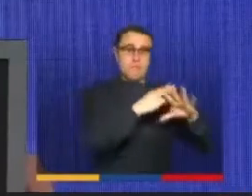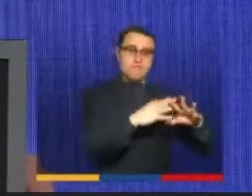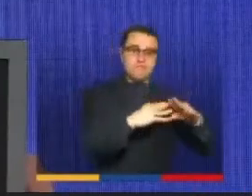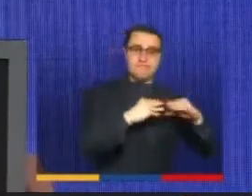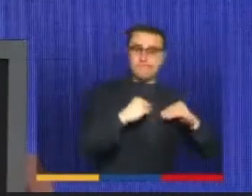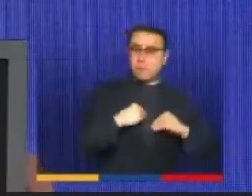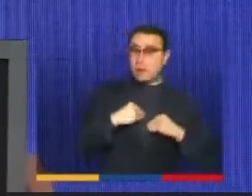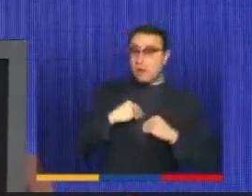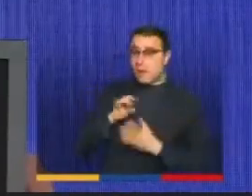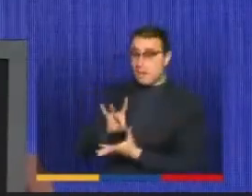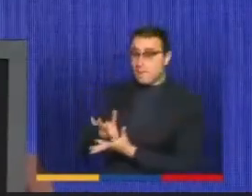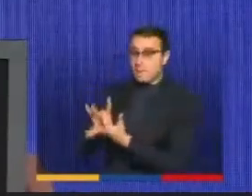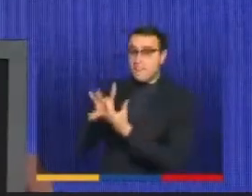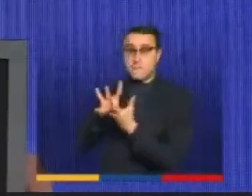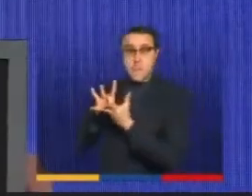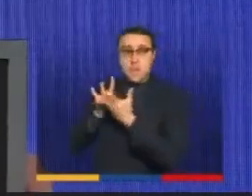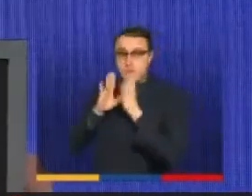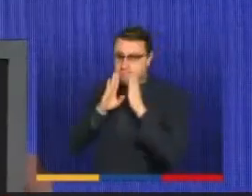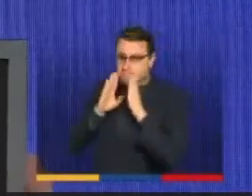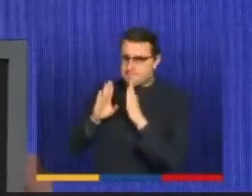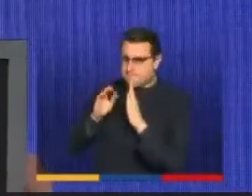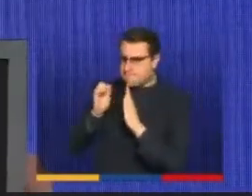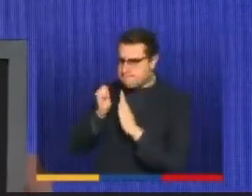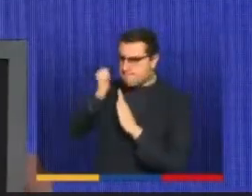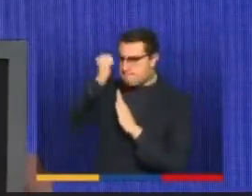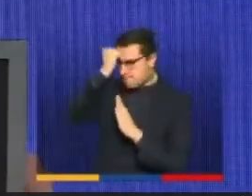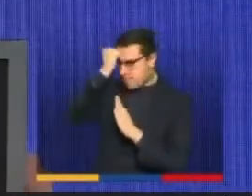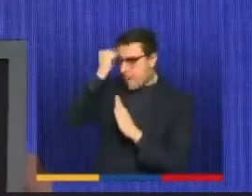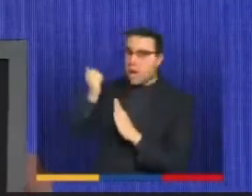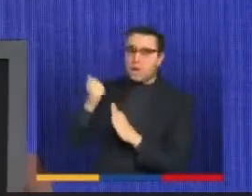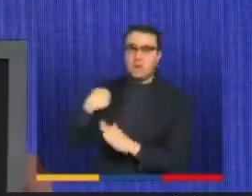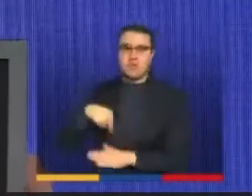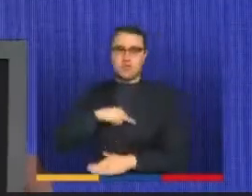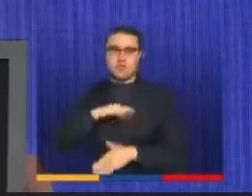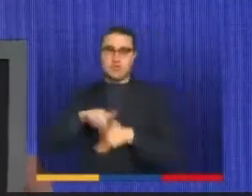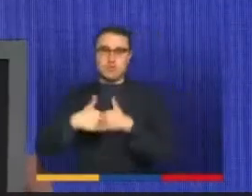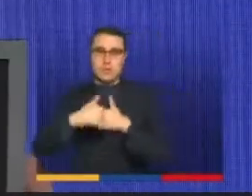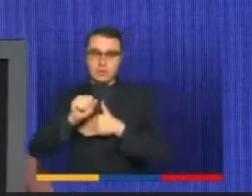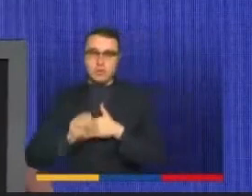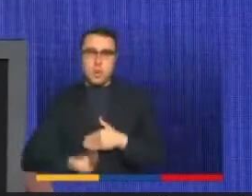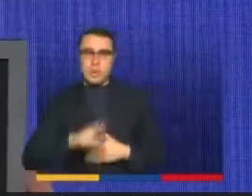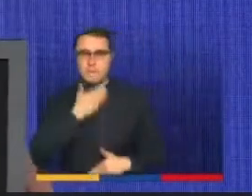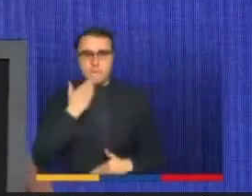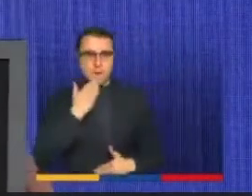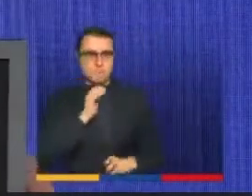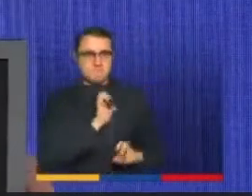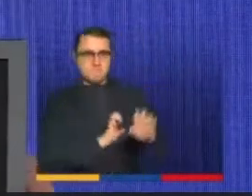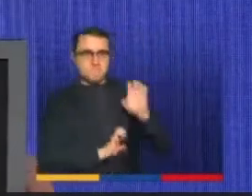lo sostuvimos en el centro y en el sur y resistimos mucho mejor.